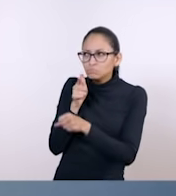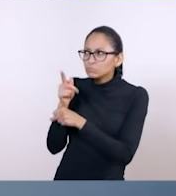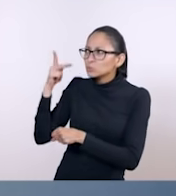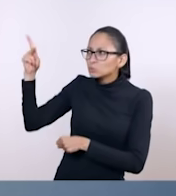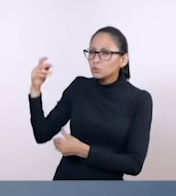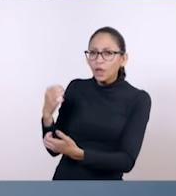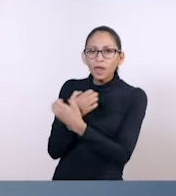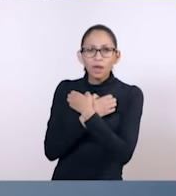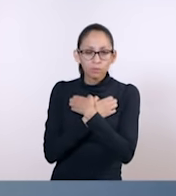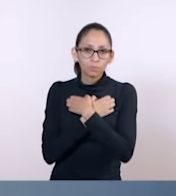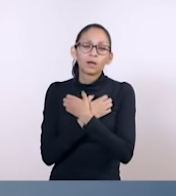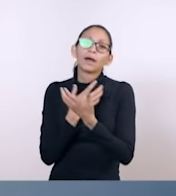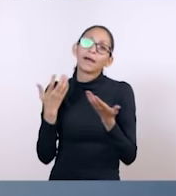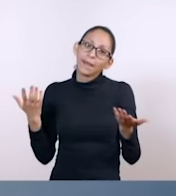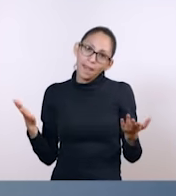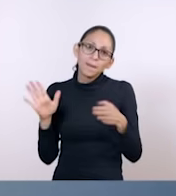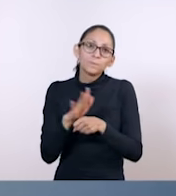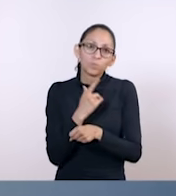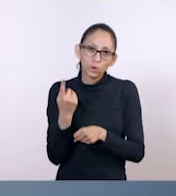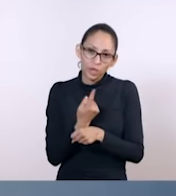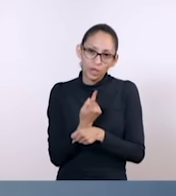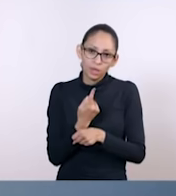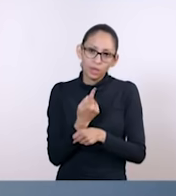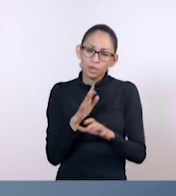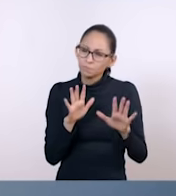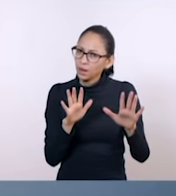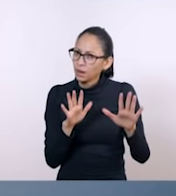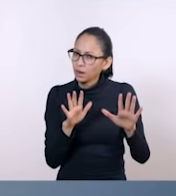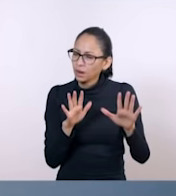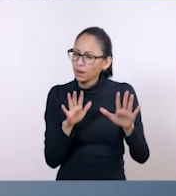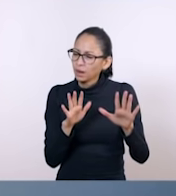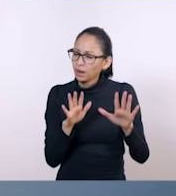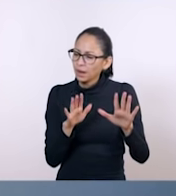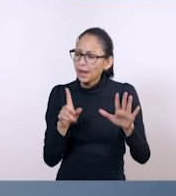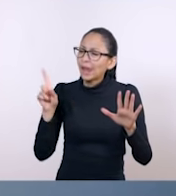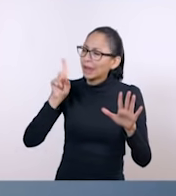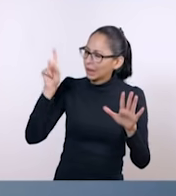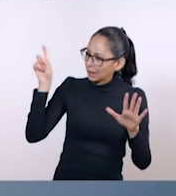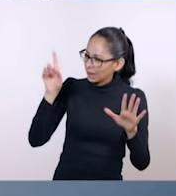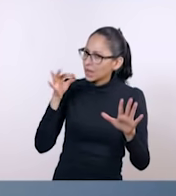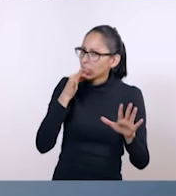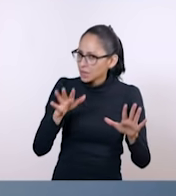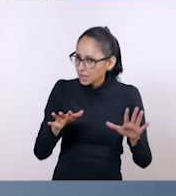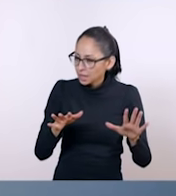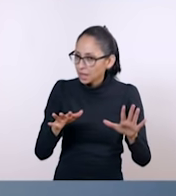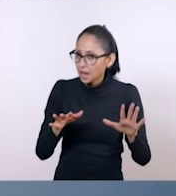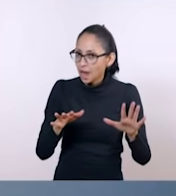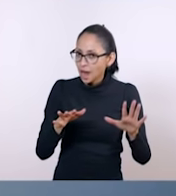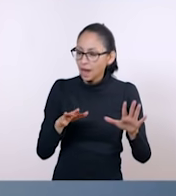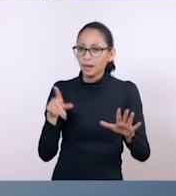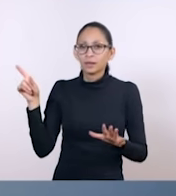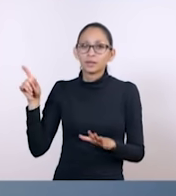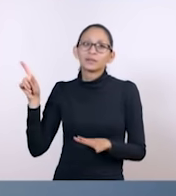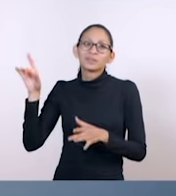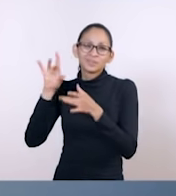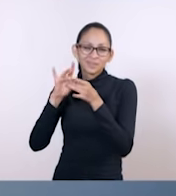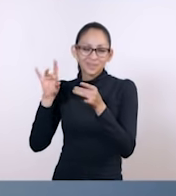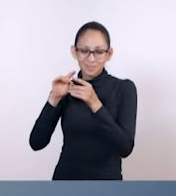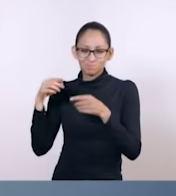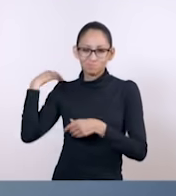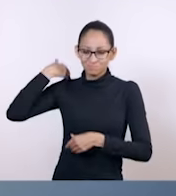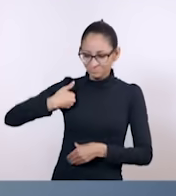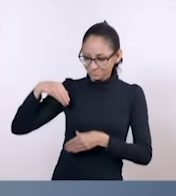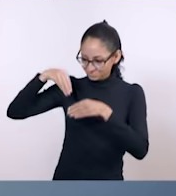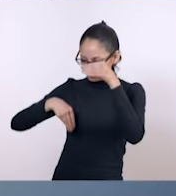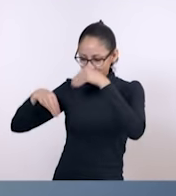educación. Esto lo entendió porque... Espera. Porque Ana Gabriela nos enseñó su moral